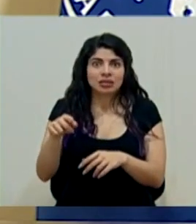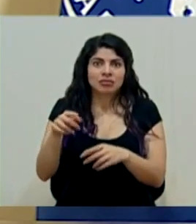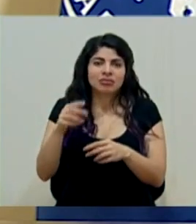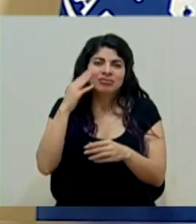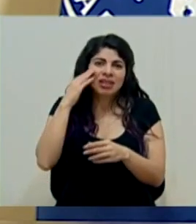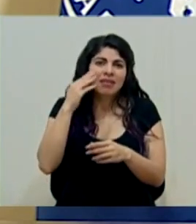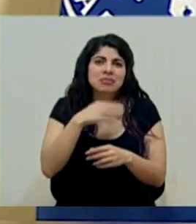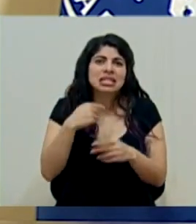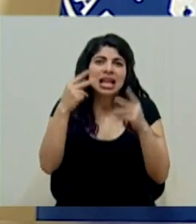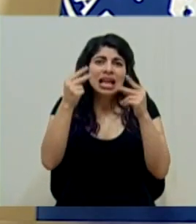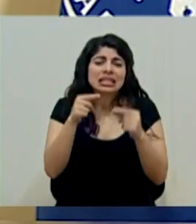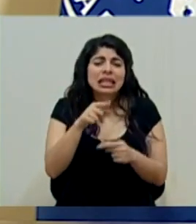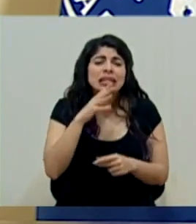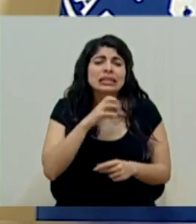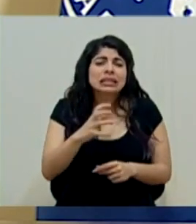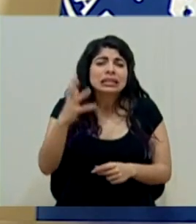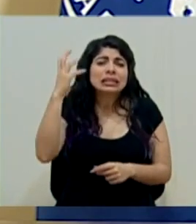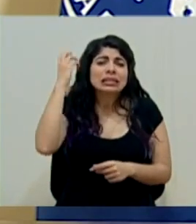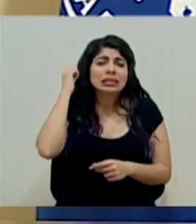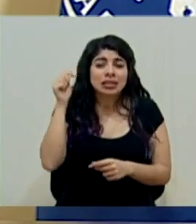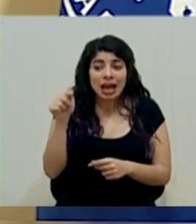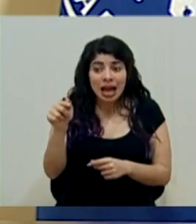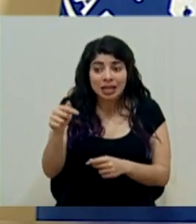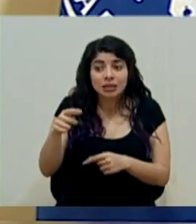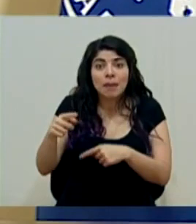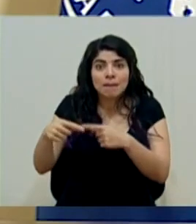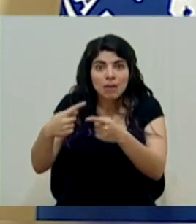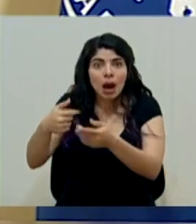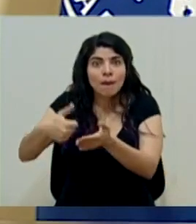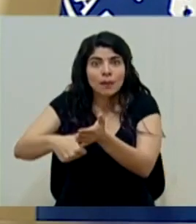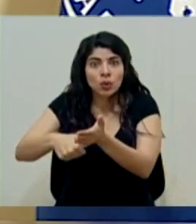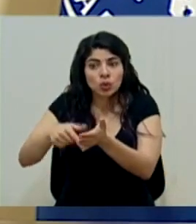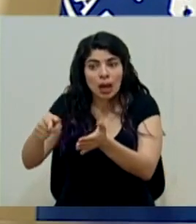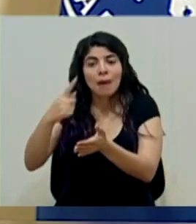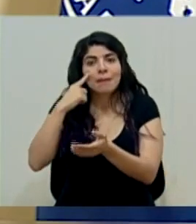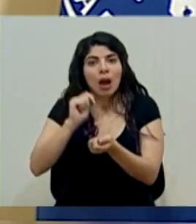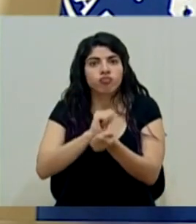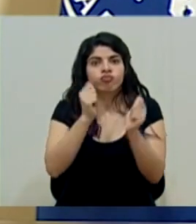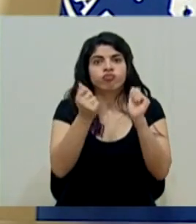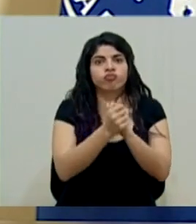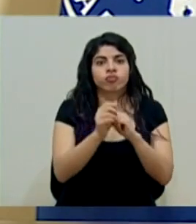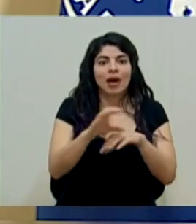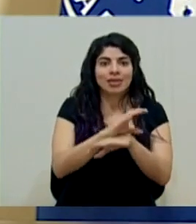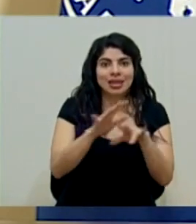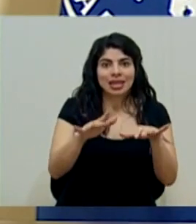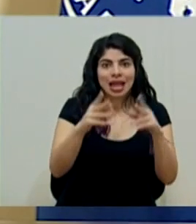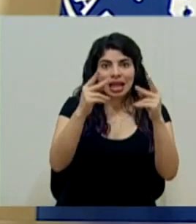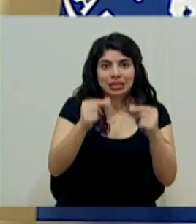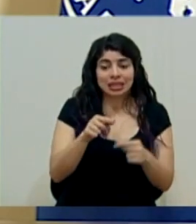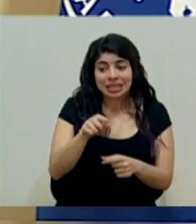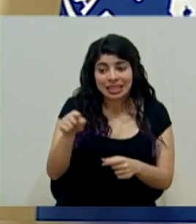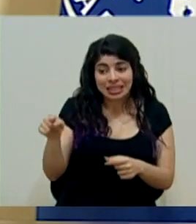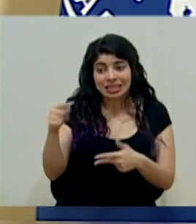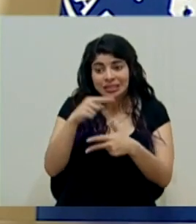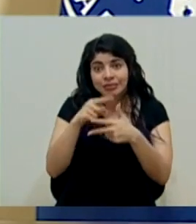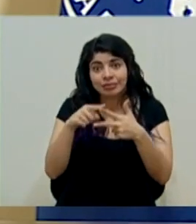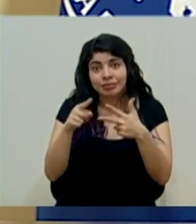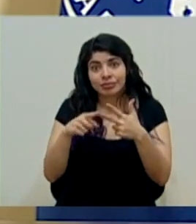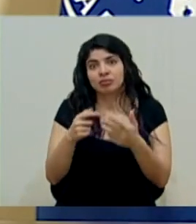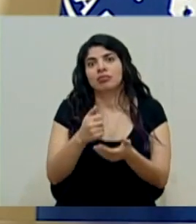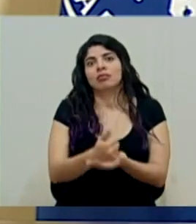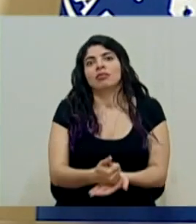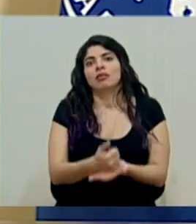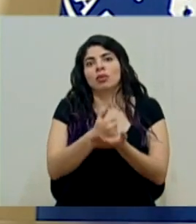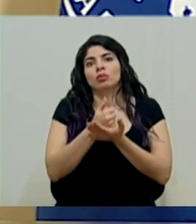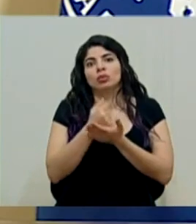arcaicos, está también presto a ser votado. Esas ya son herramientas que nos servirán en